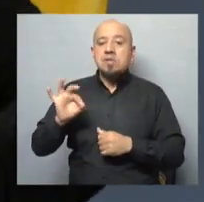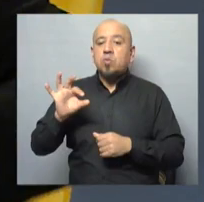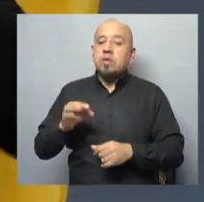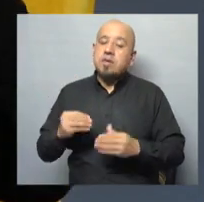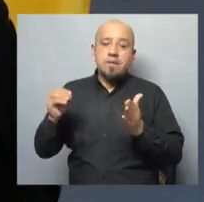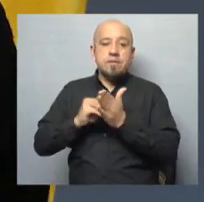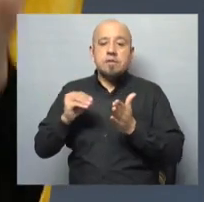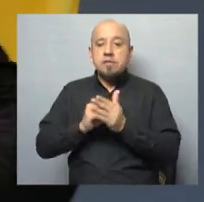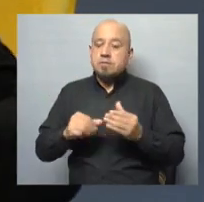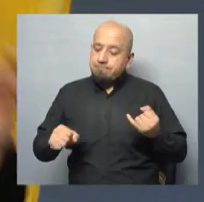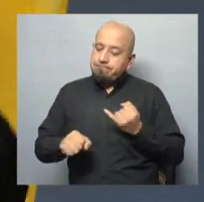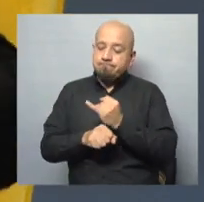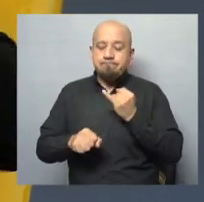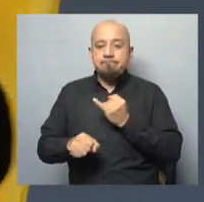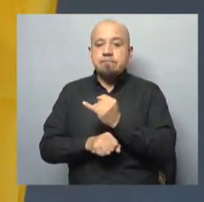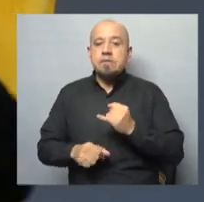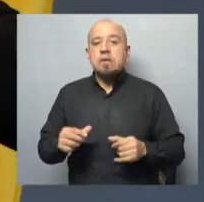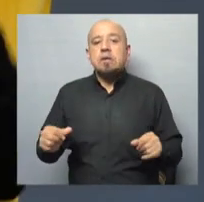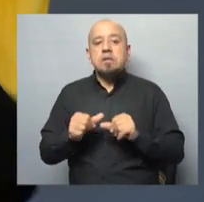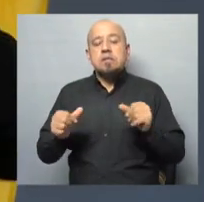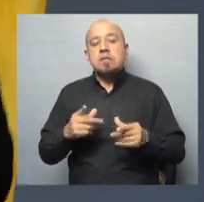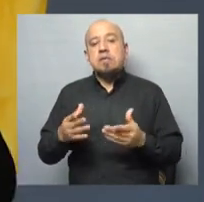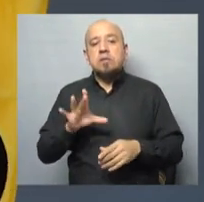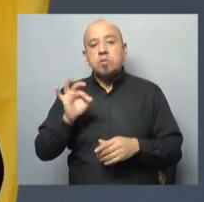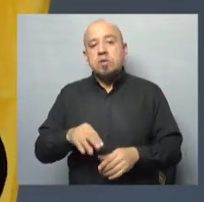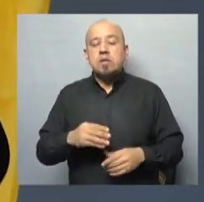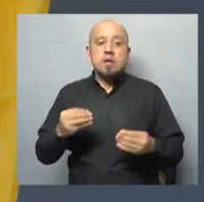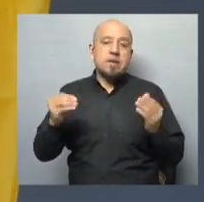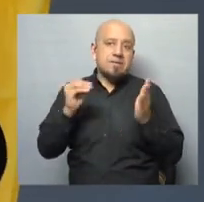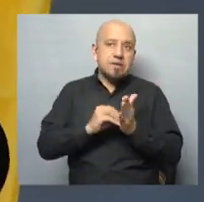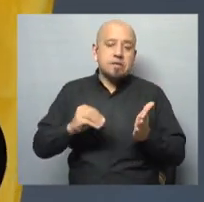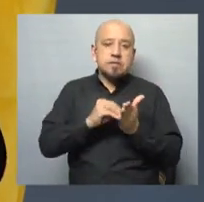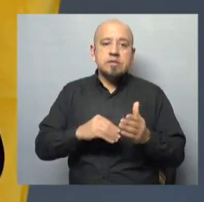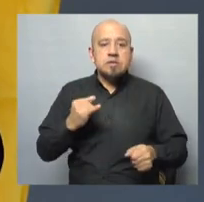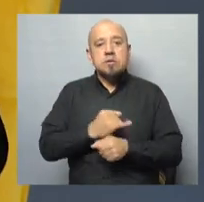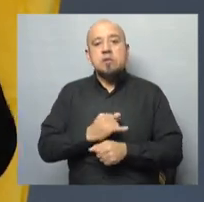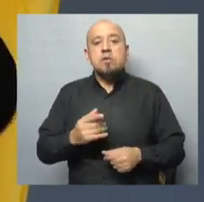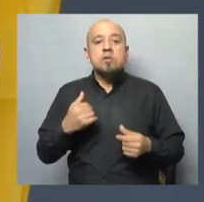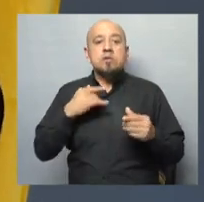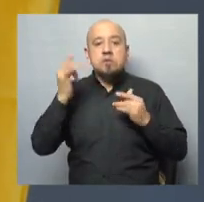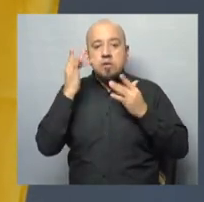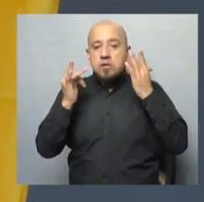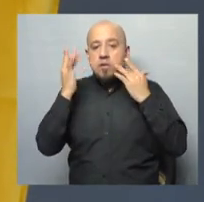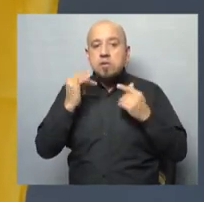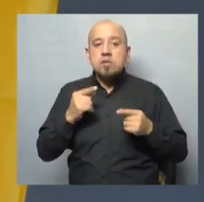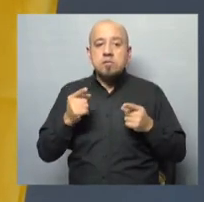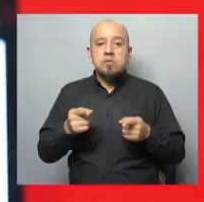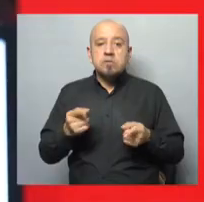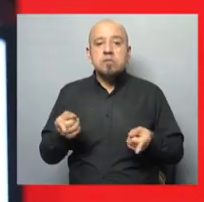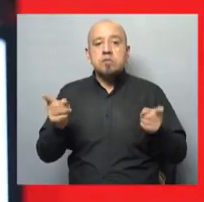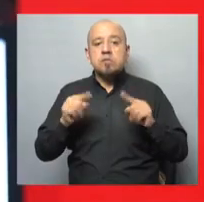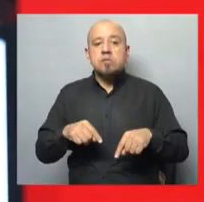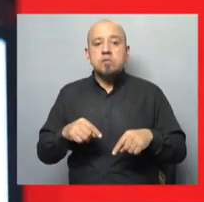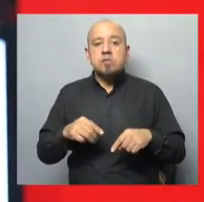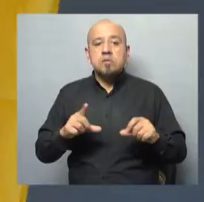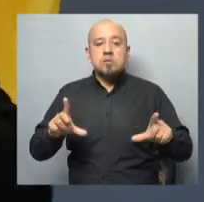y hacer 50 mil veces errores errores errores en el arte es como y en eso volvemos a lo que a la